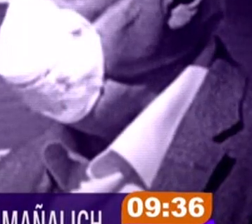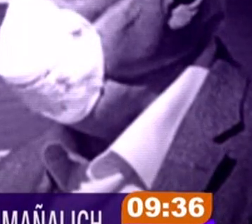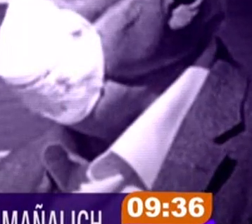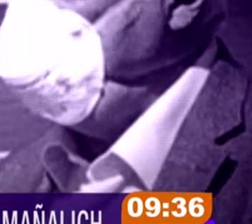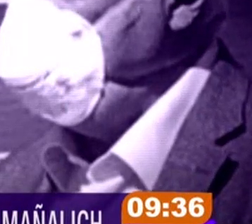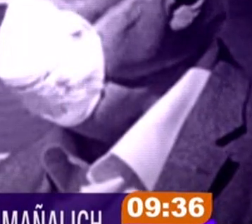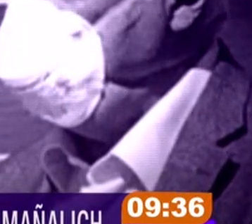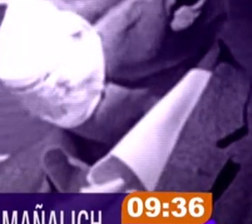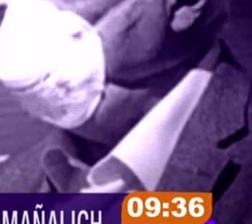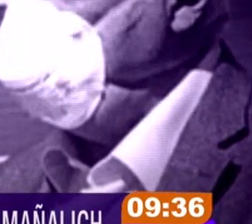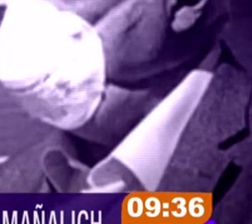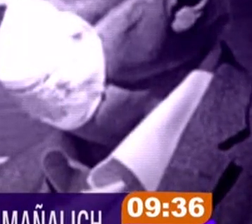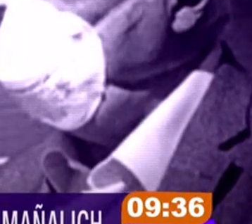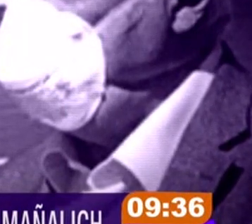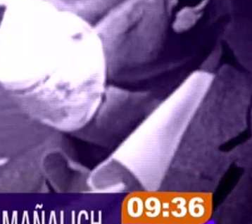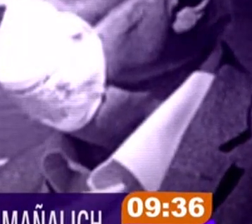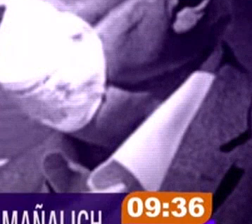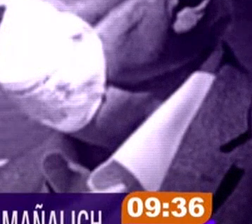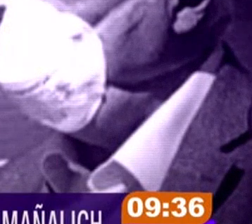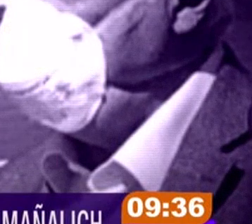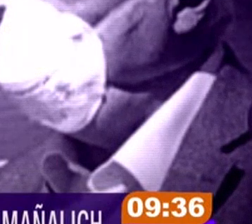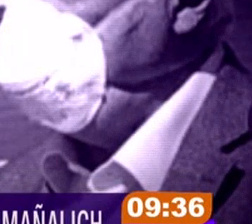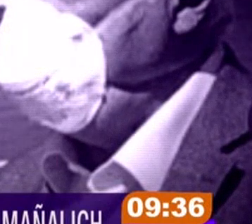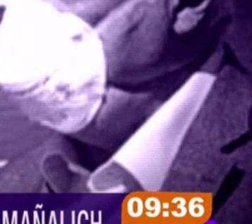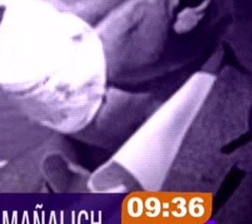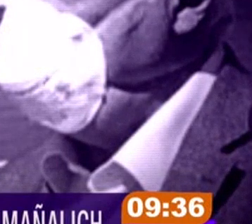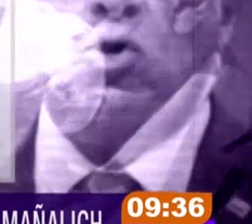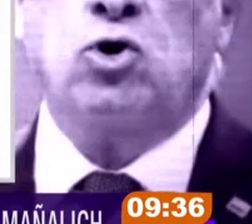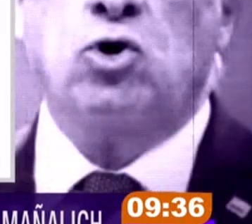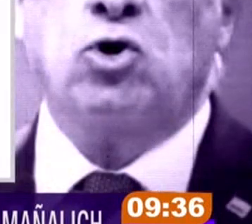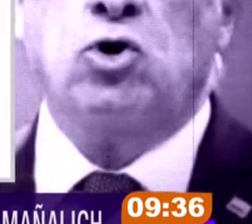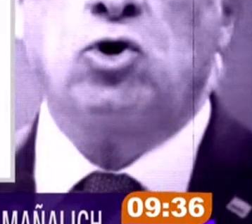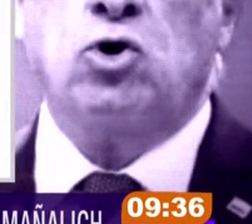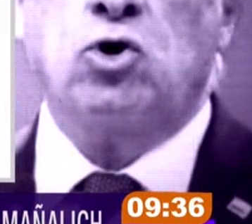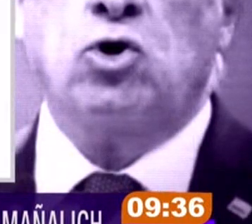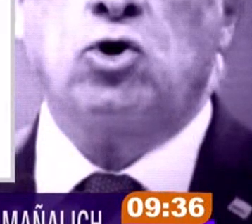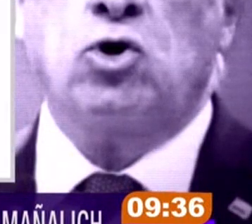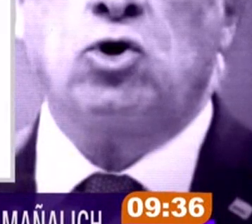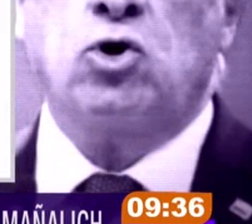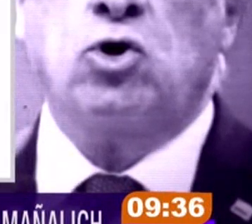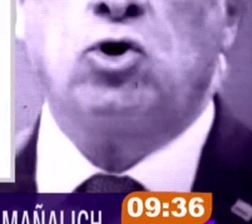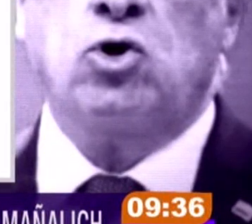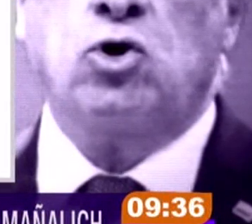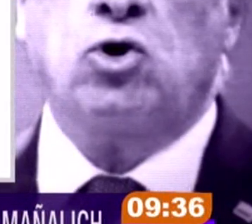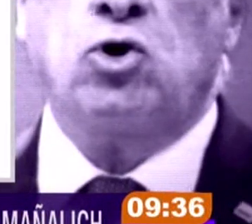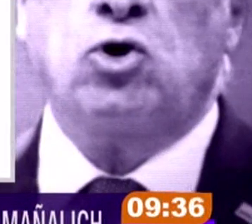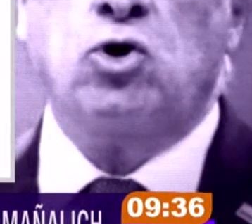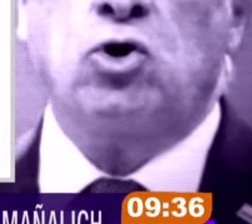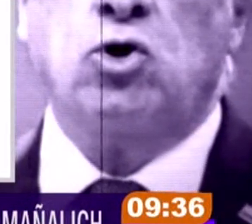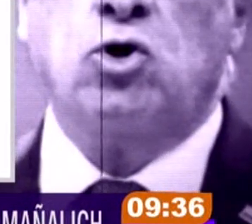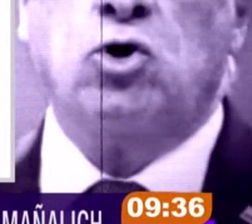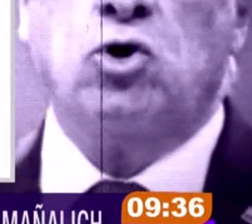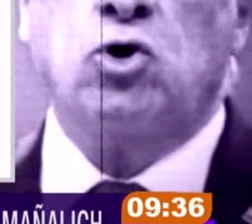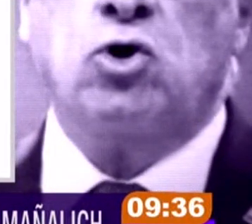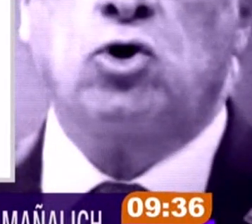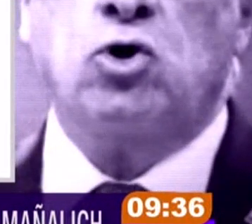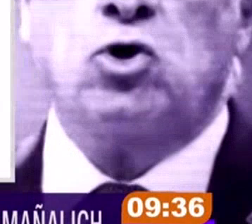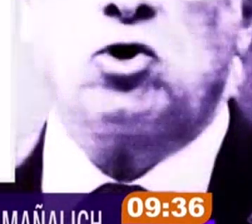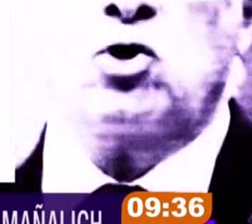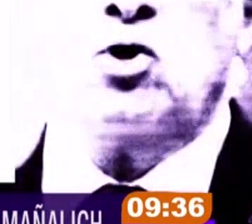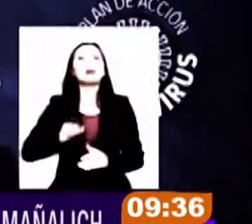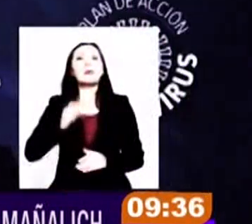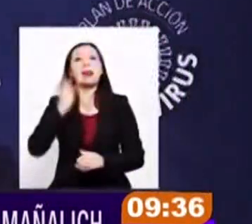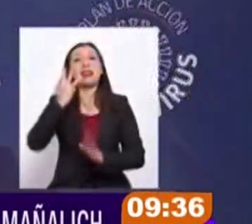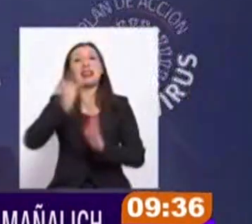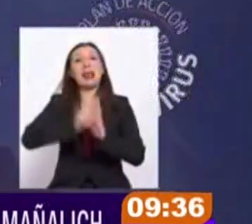que el ministro sostuvo con la alcaldesa de la comuna de Maipú, Katy Barriga. Todo esto luego de que la jefa comunal anunciara el fallecimiento de un paciente en